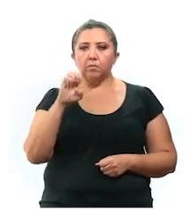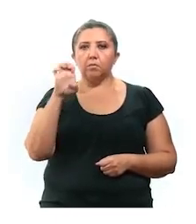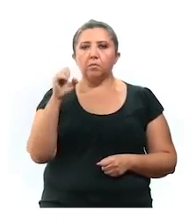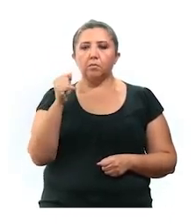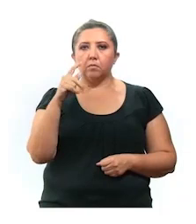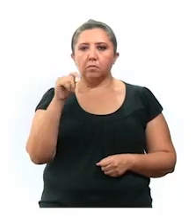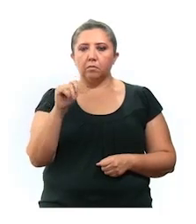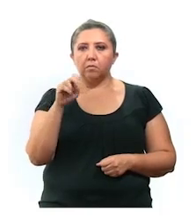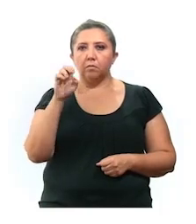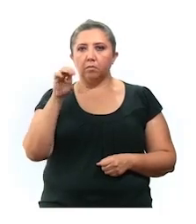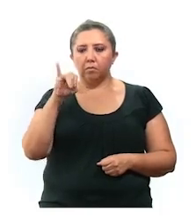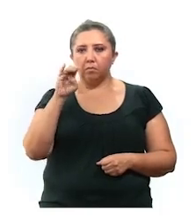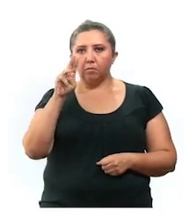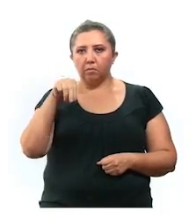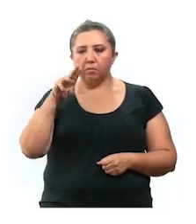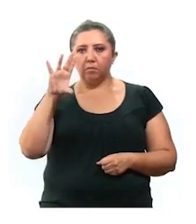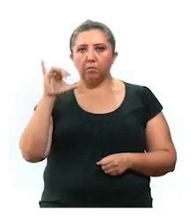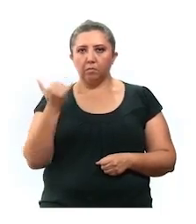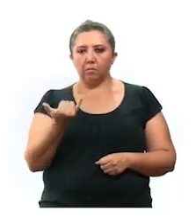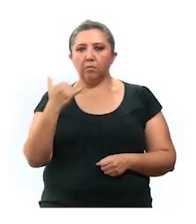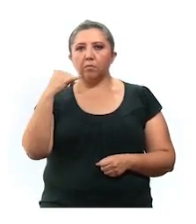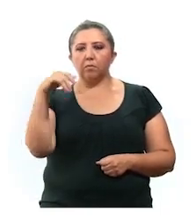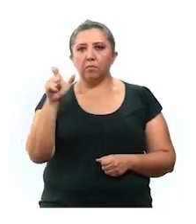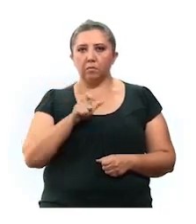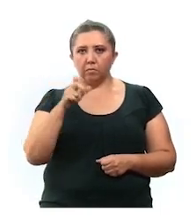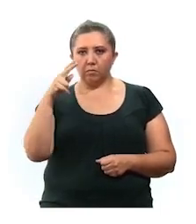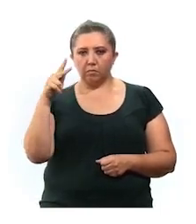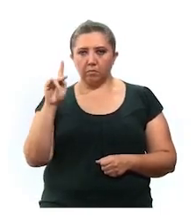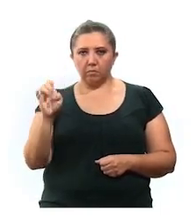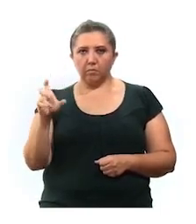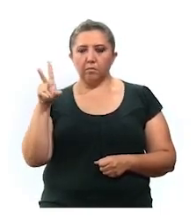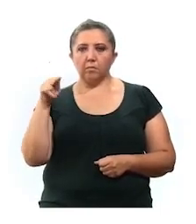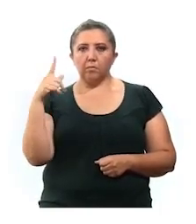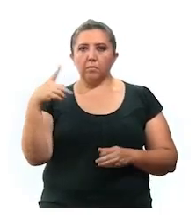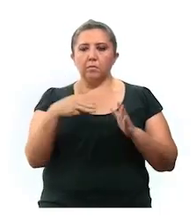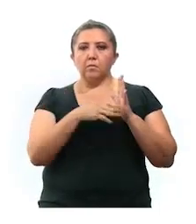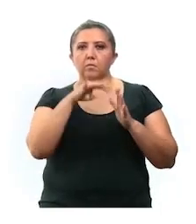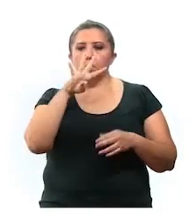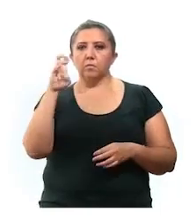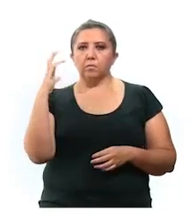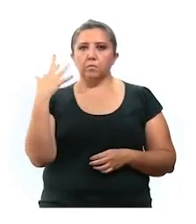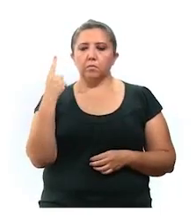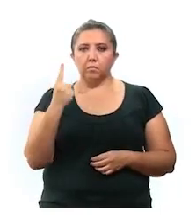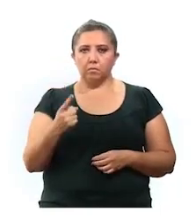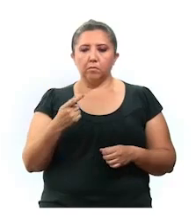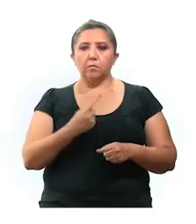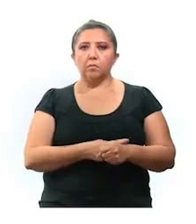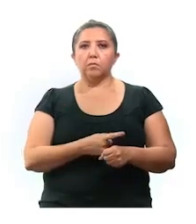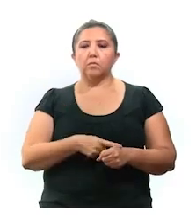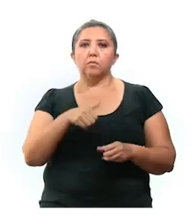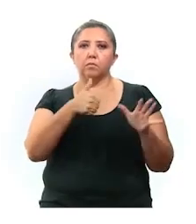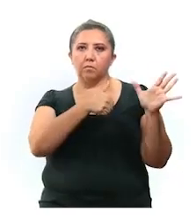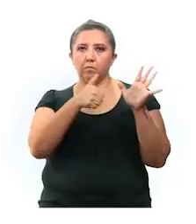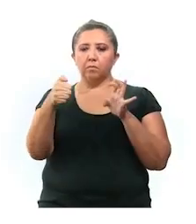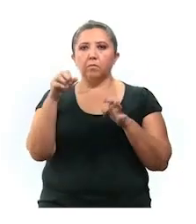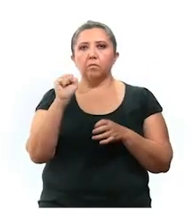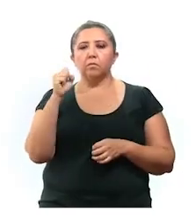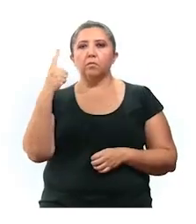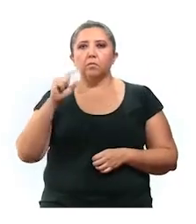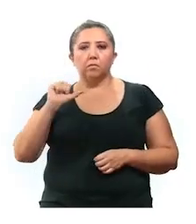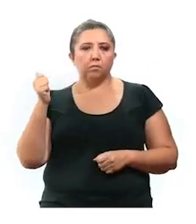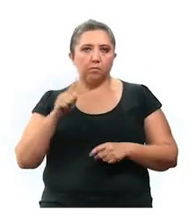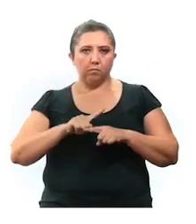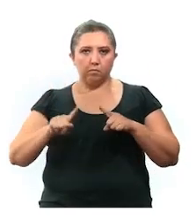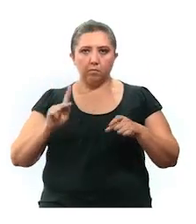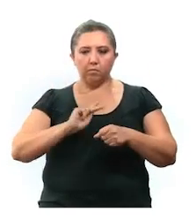Sotuta, Tetis, Timucuy, Tinum, Xochel y Yaxcucul. De los 81.451 casos positivos, 661 son de